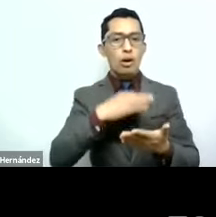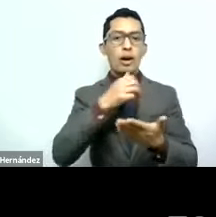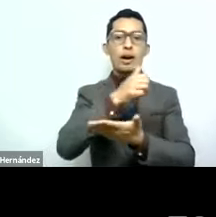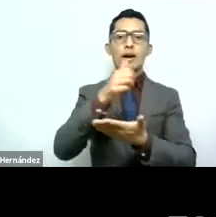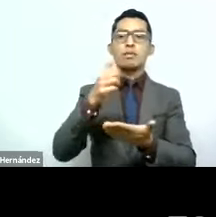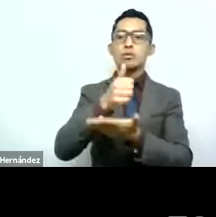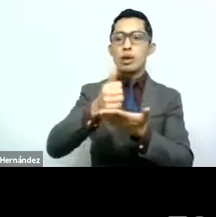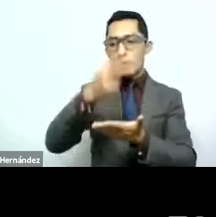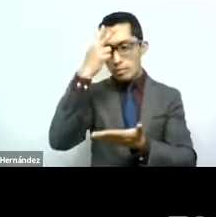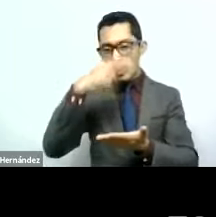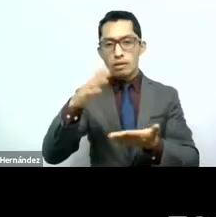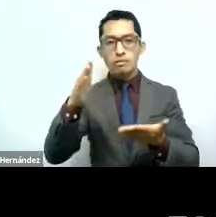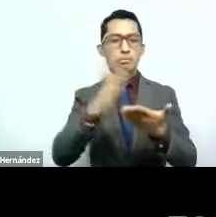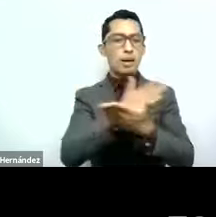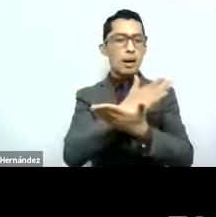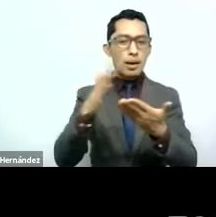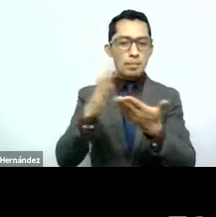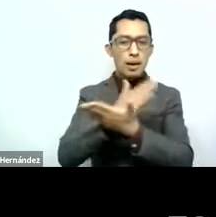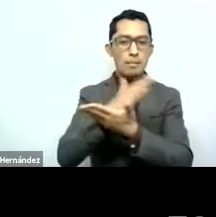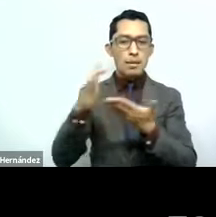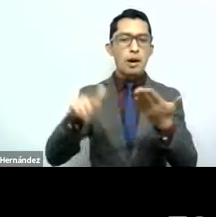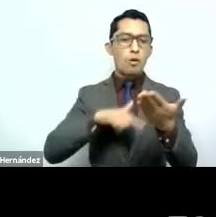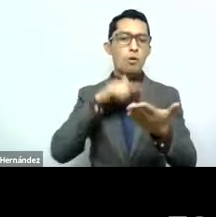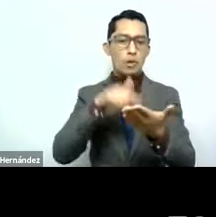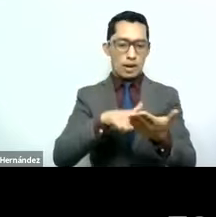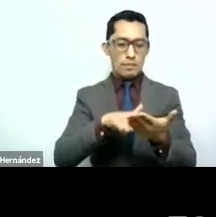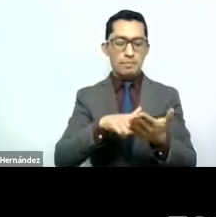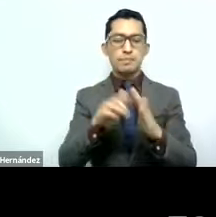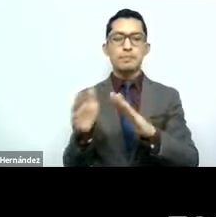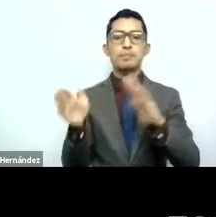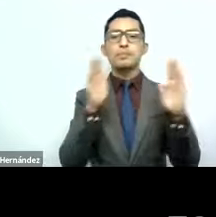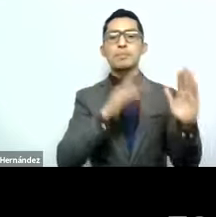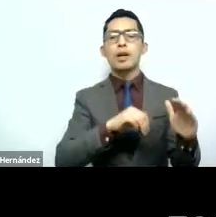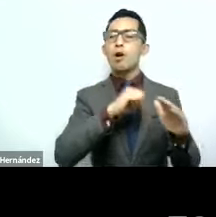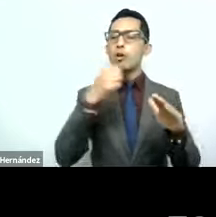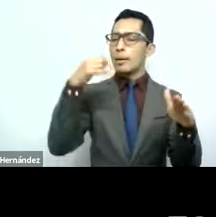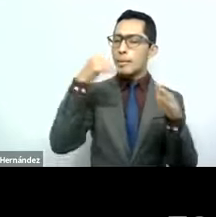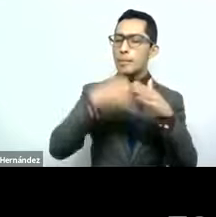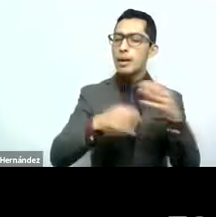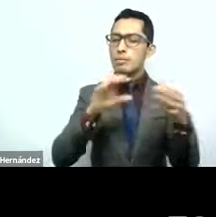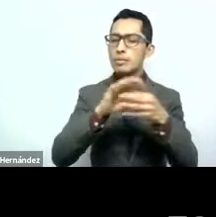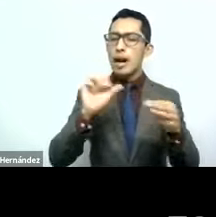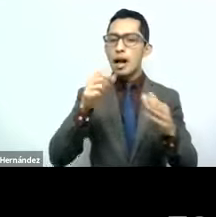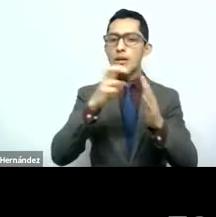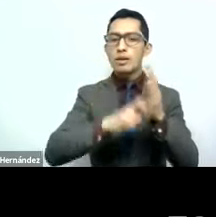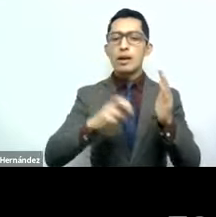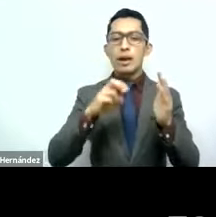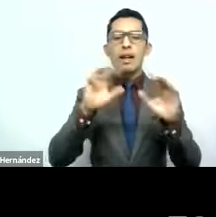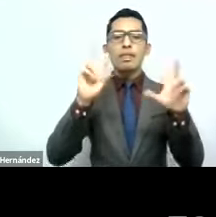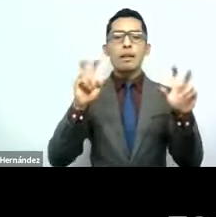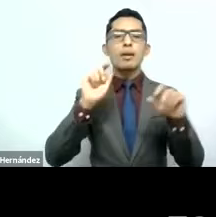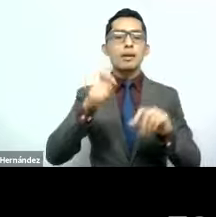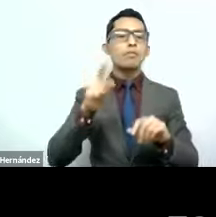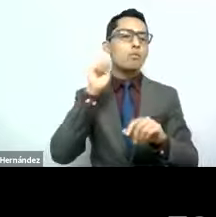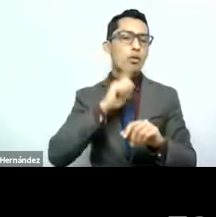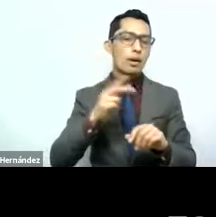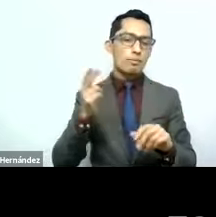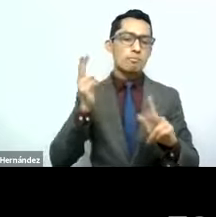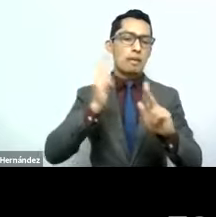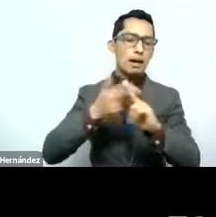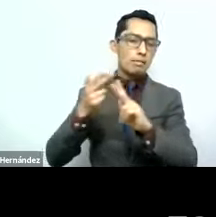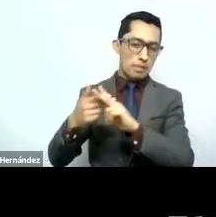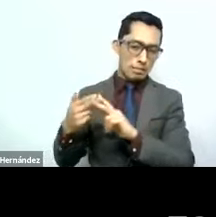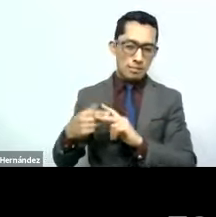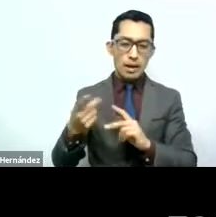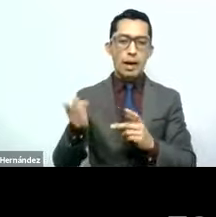México. Y en cuanto ya un poco más al fondo, el apartado de feminicidios, donde se analizan criterios